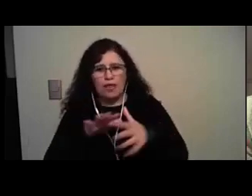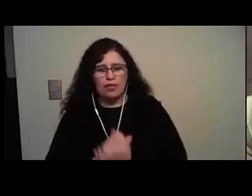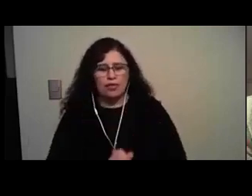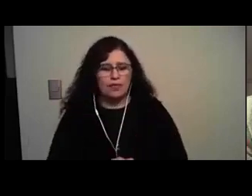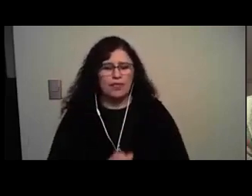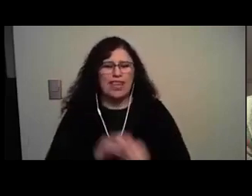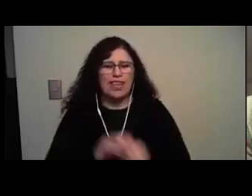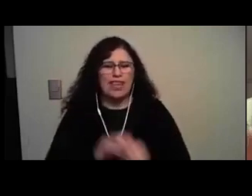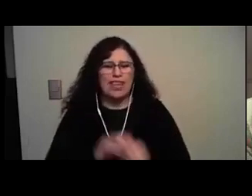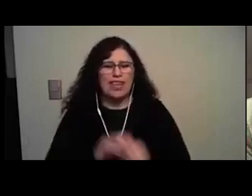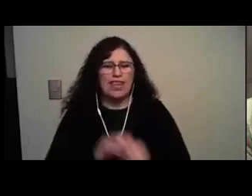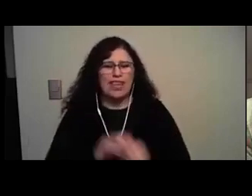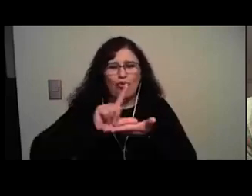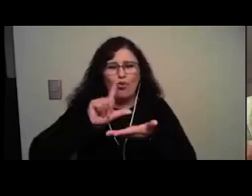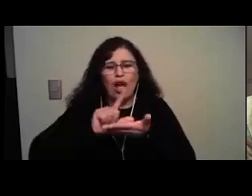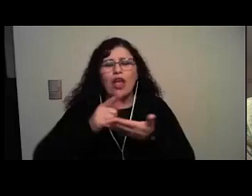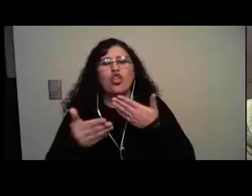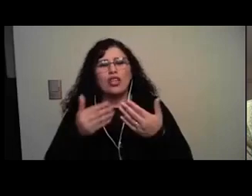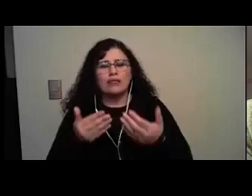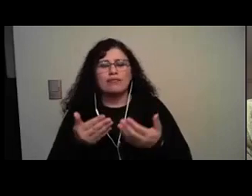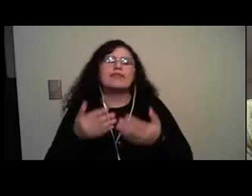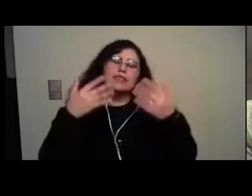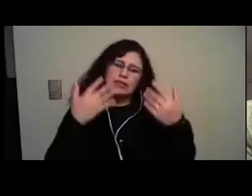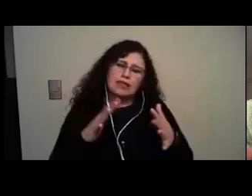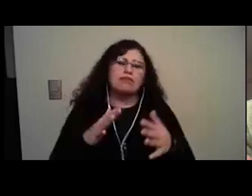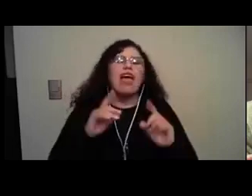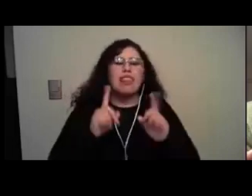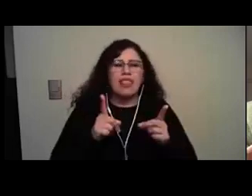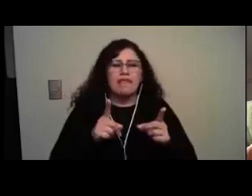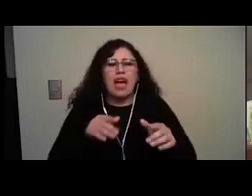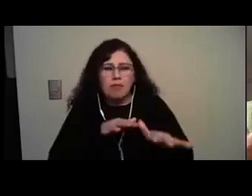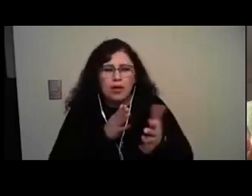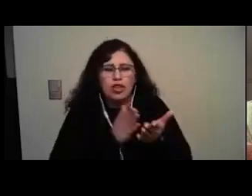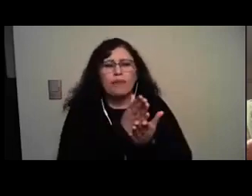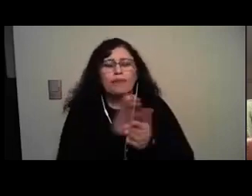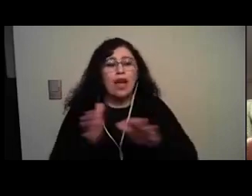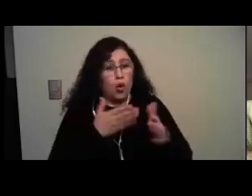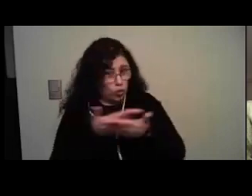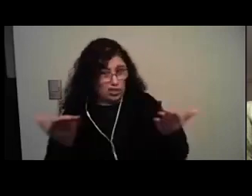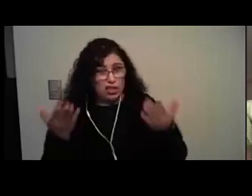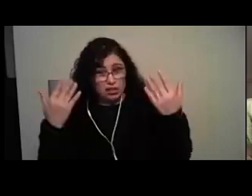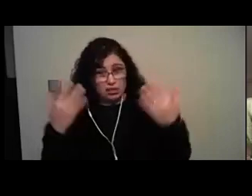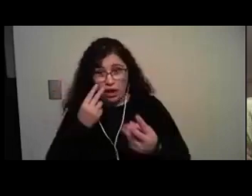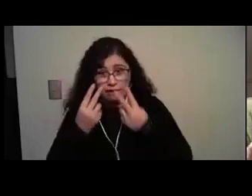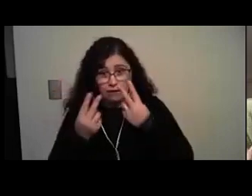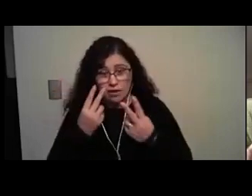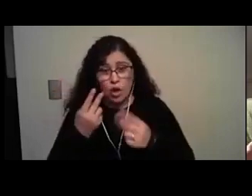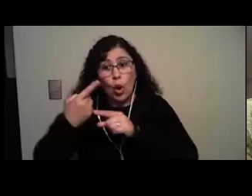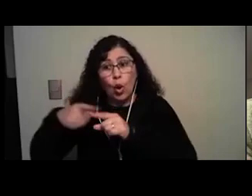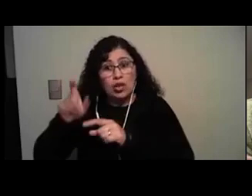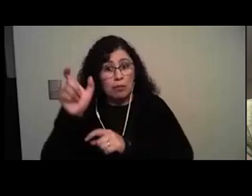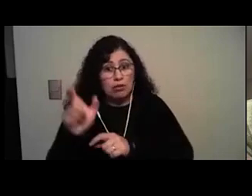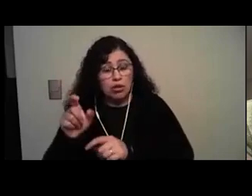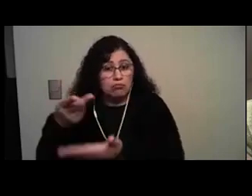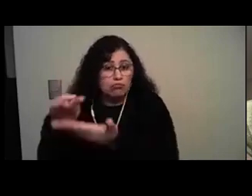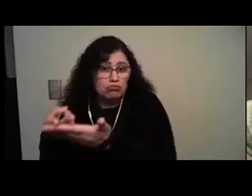Yo no sé si alguno de ustedes ha tenido acercamiento o ha tenido la posibilidad de poder transferir o movilizar a otra persona en un comienzo. No es